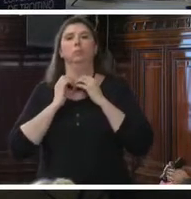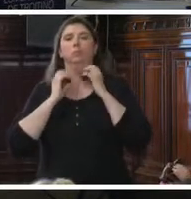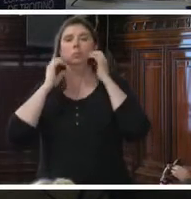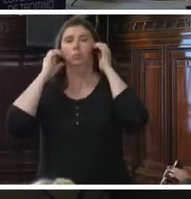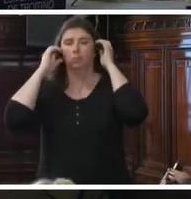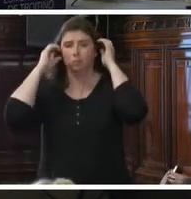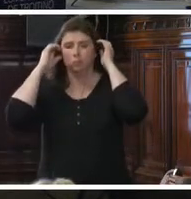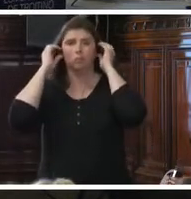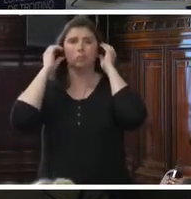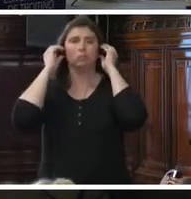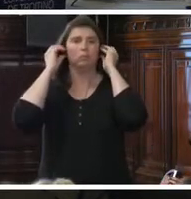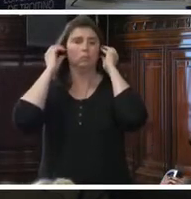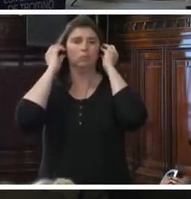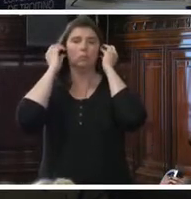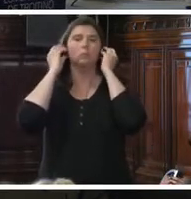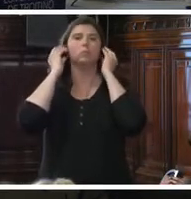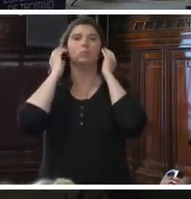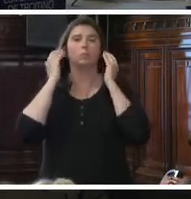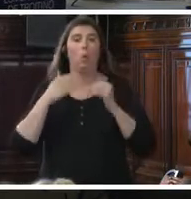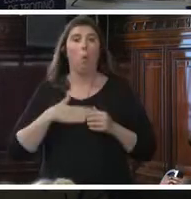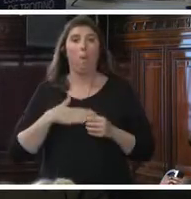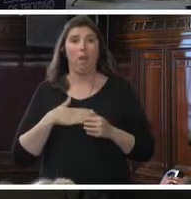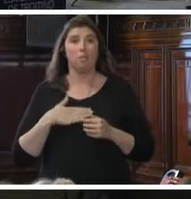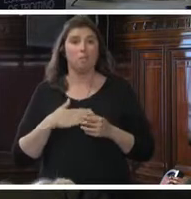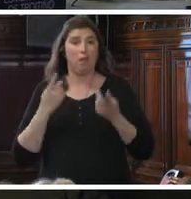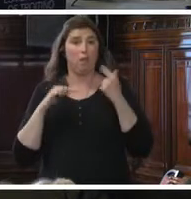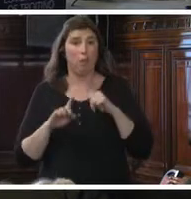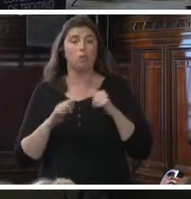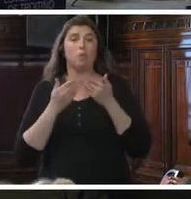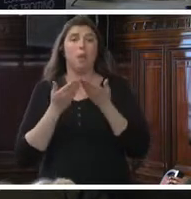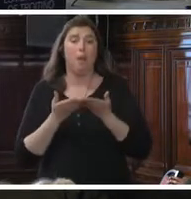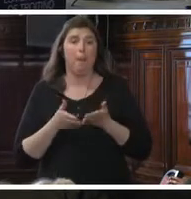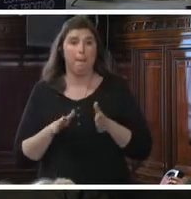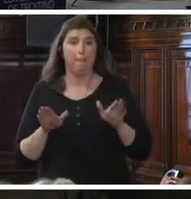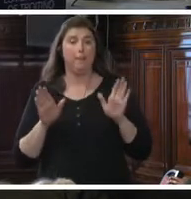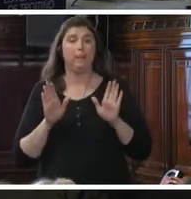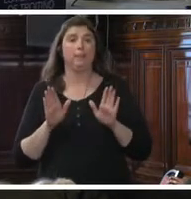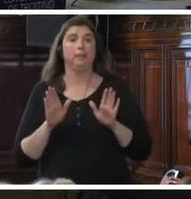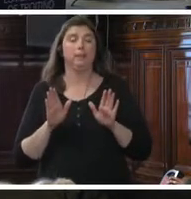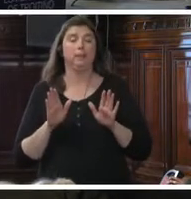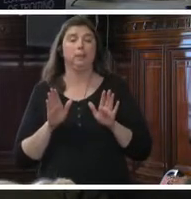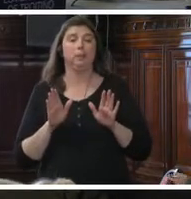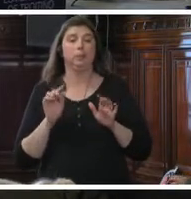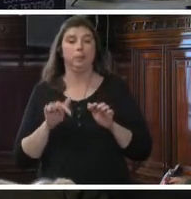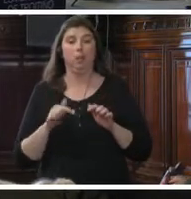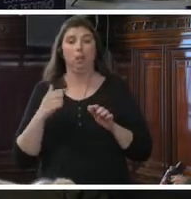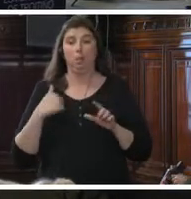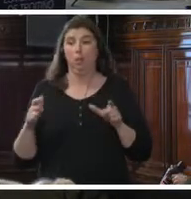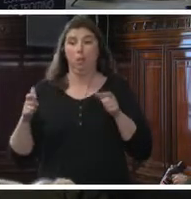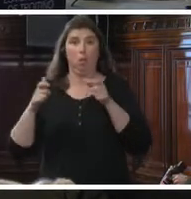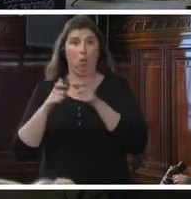It's my pleasure to call on my sister Commissioner Esmeralda to make her intervention.